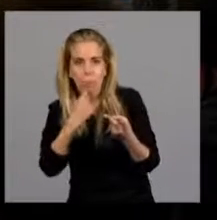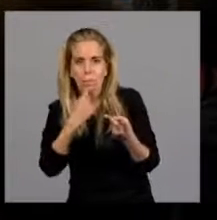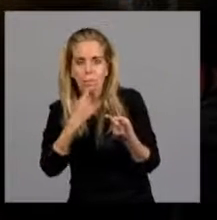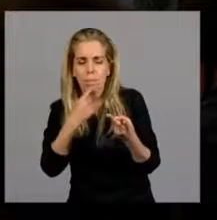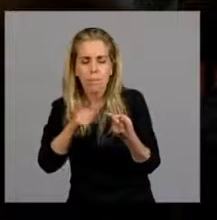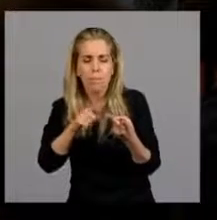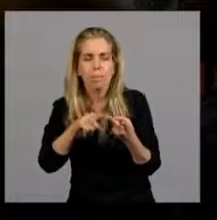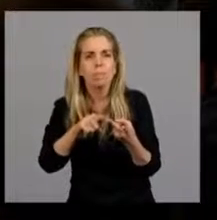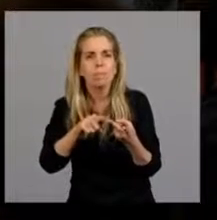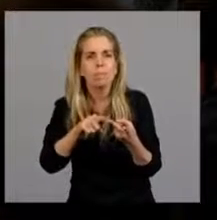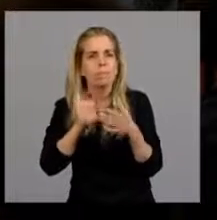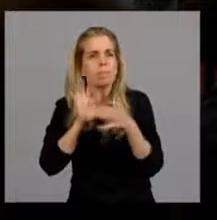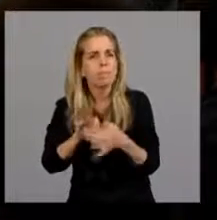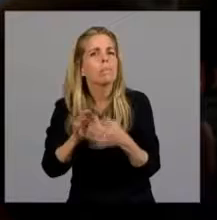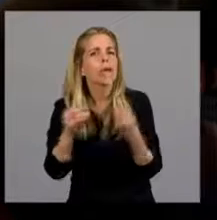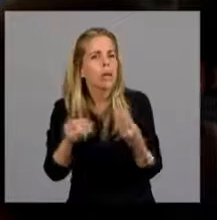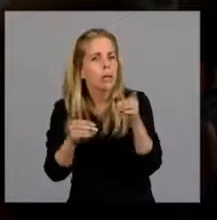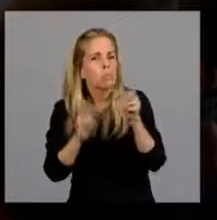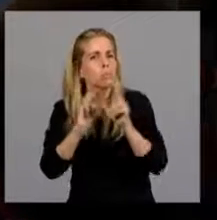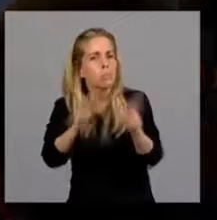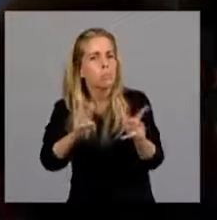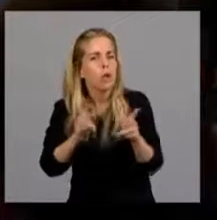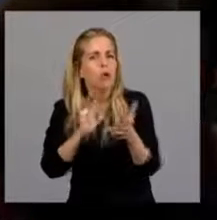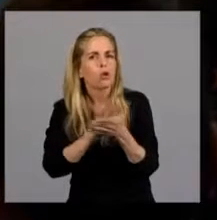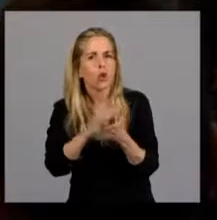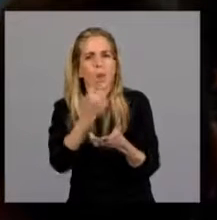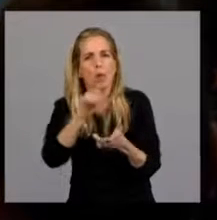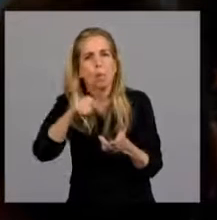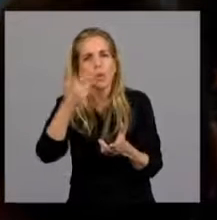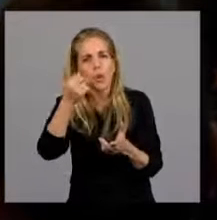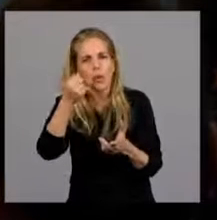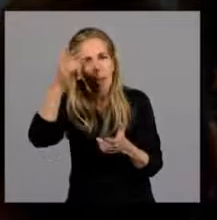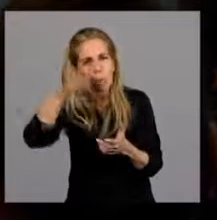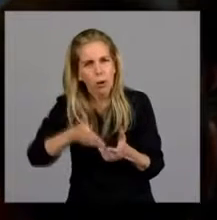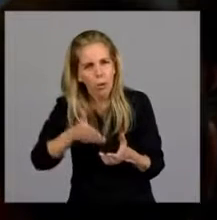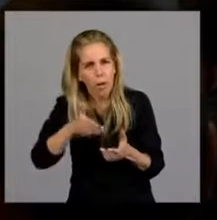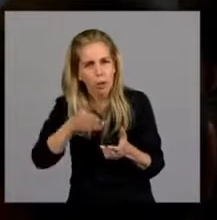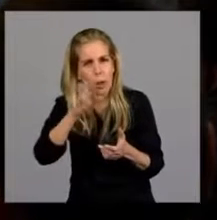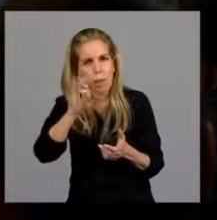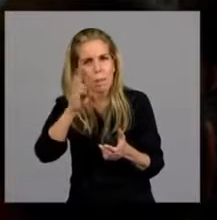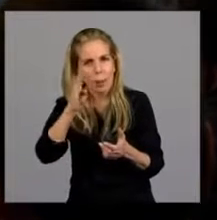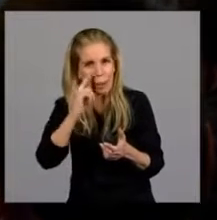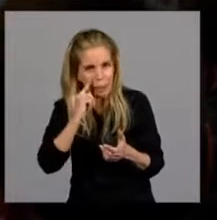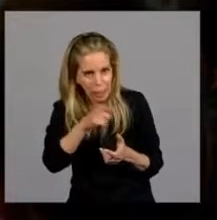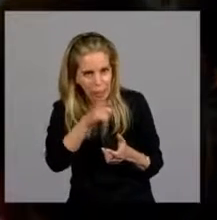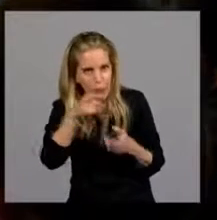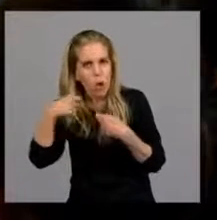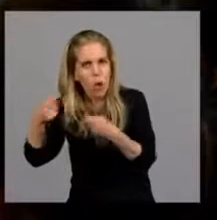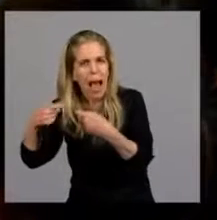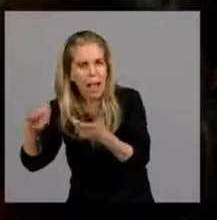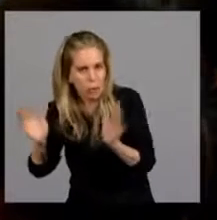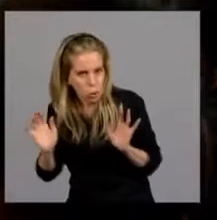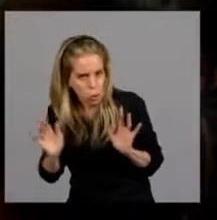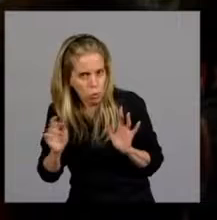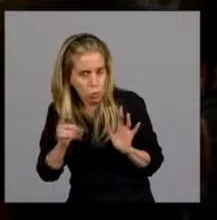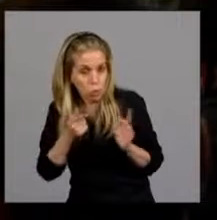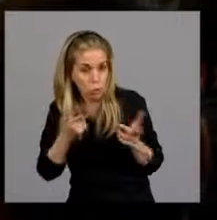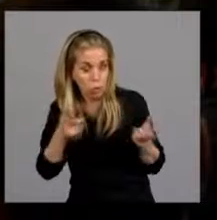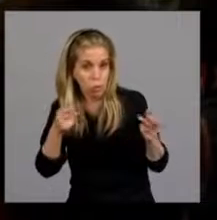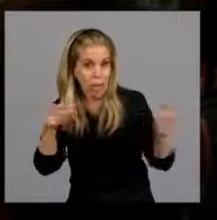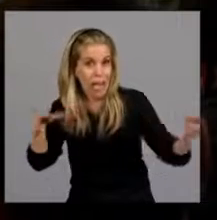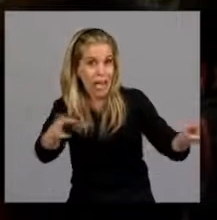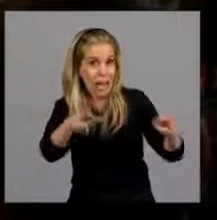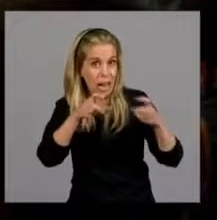con los gastos. Habló usted del 2.6% del PBI. La caída de la recaudación viene a